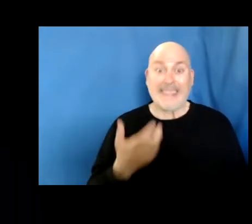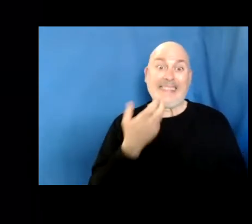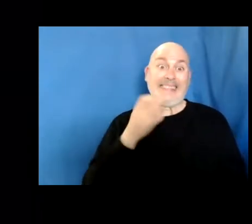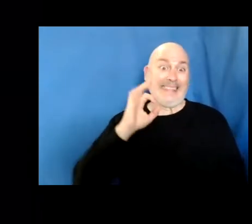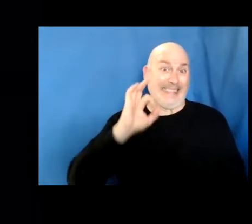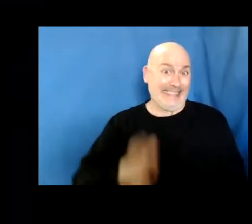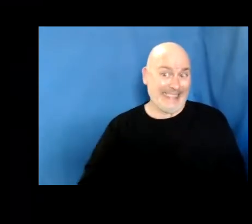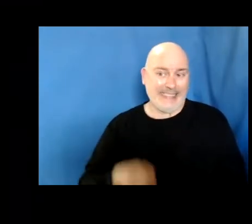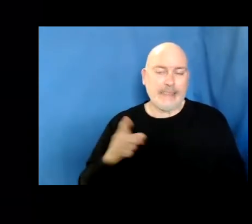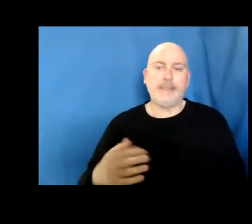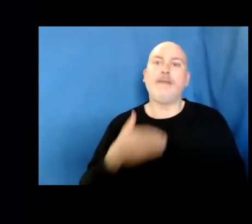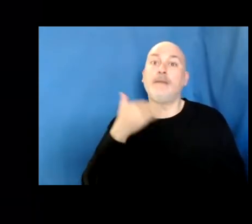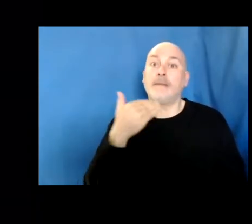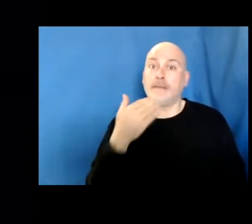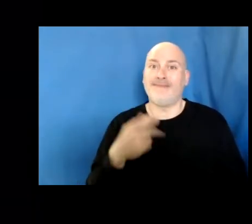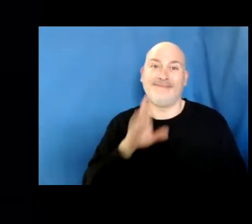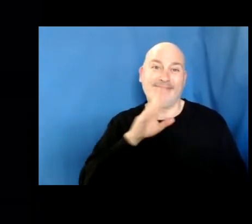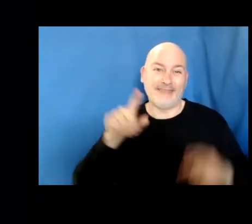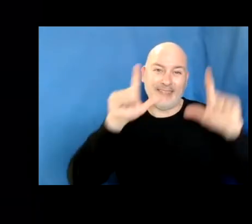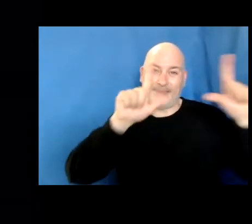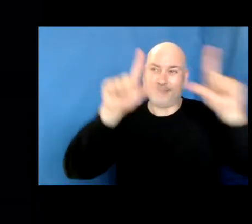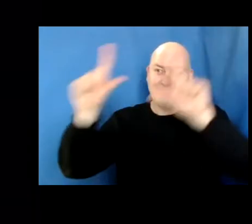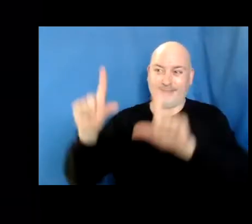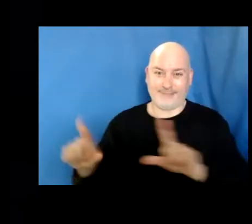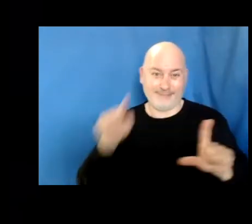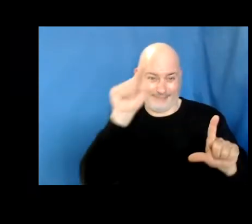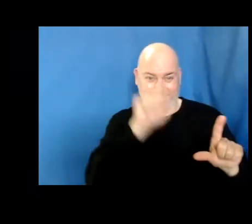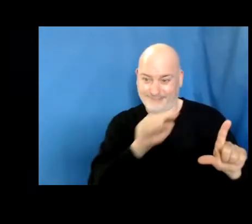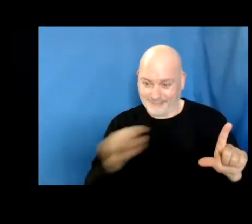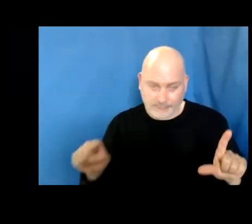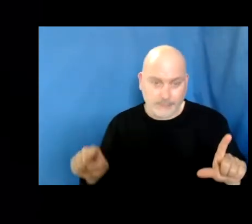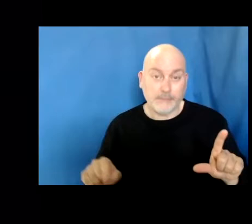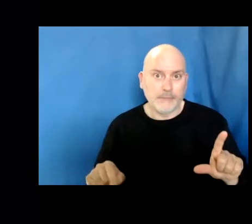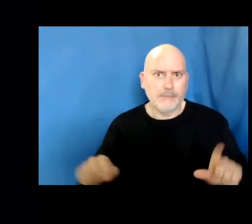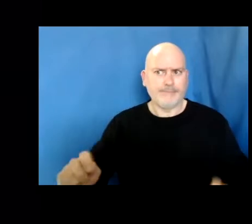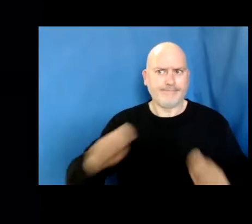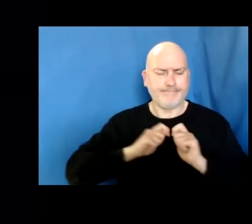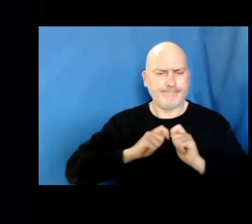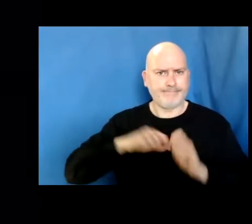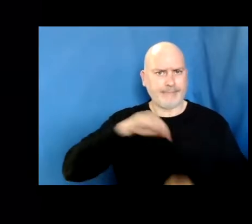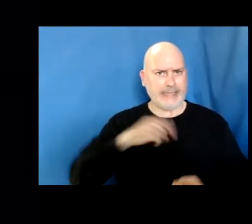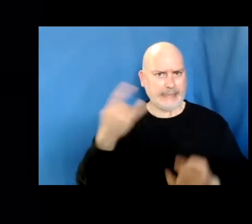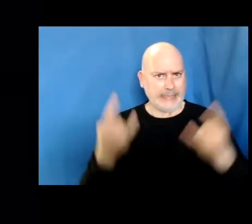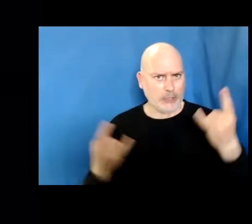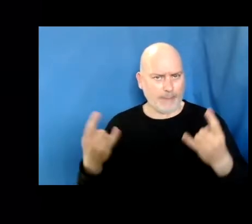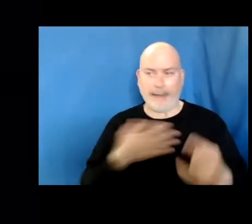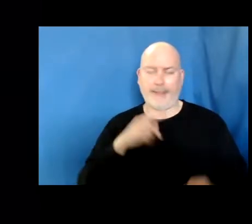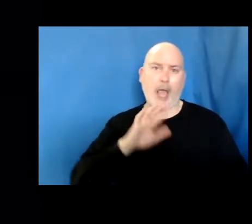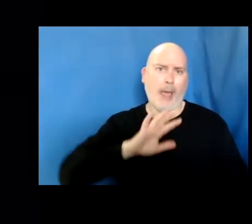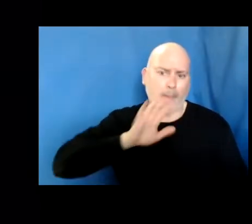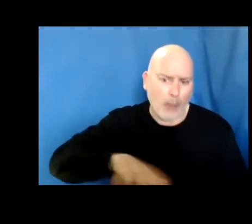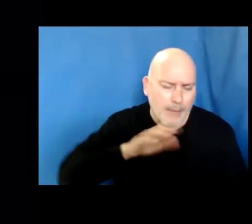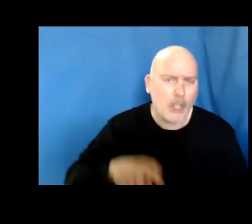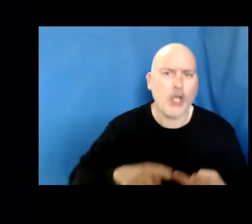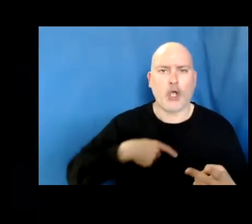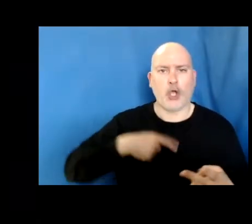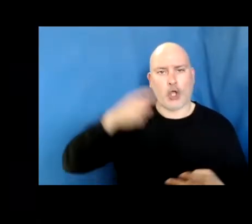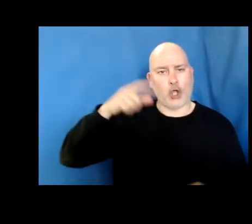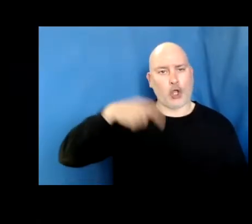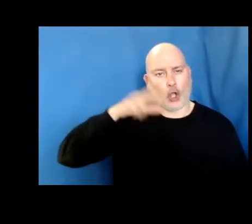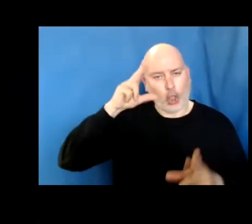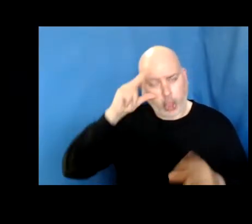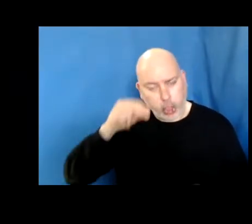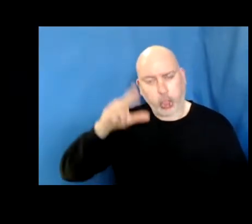con alguna de estas sustancias que hemos comentado y presenta algún síntoma, o vomita, o está somnoliento, o le